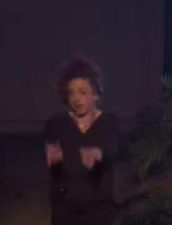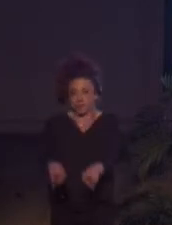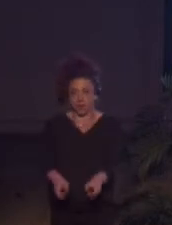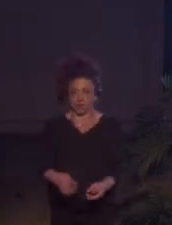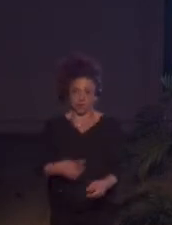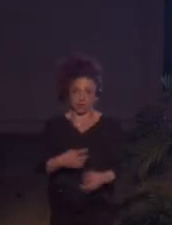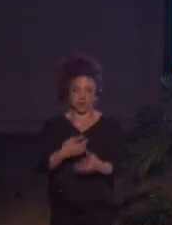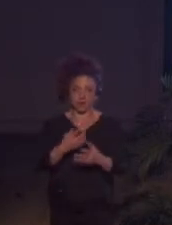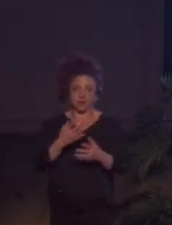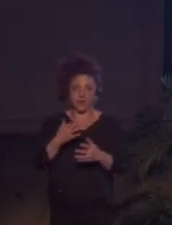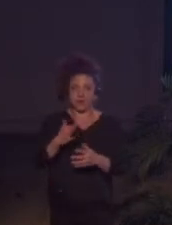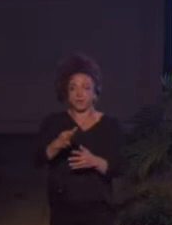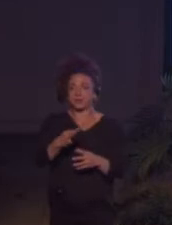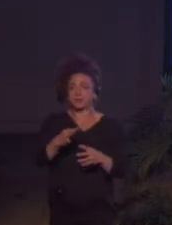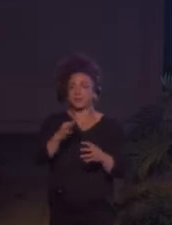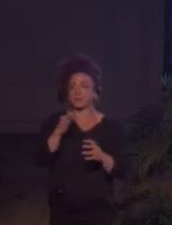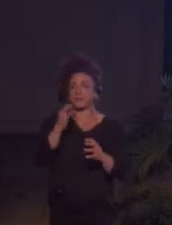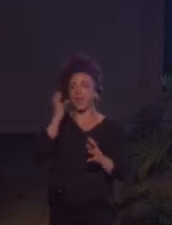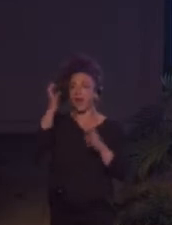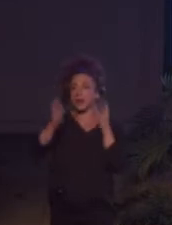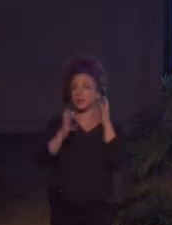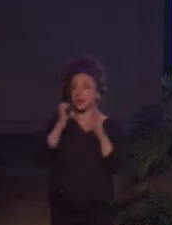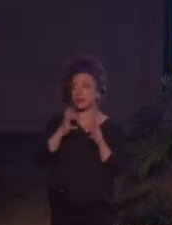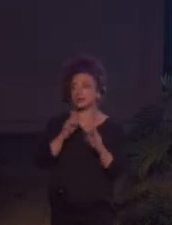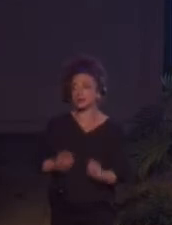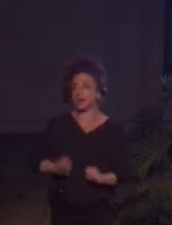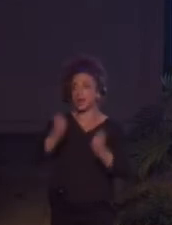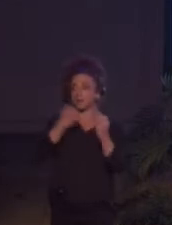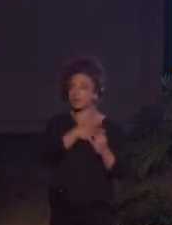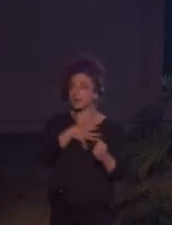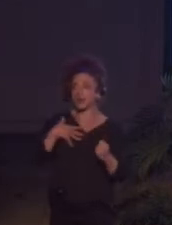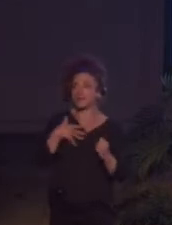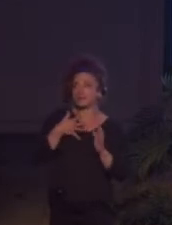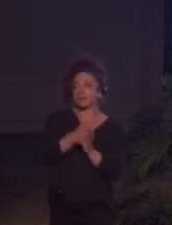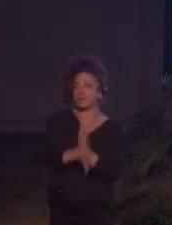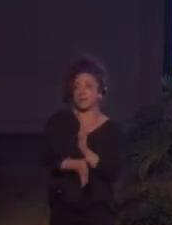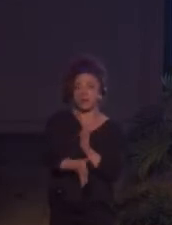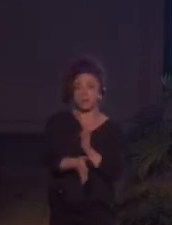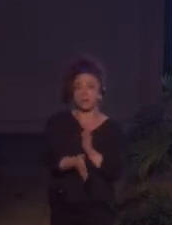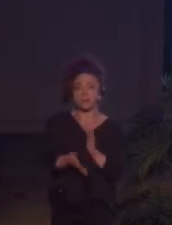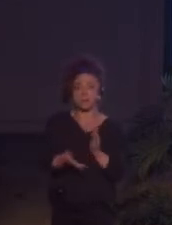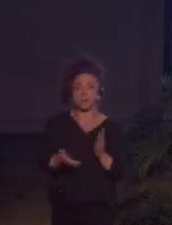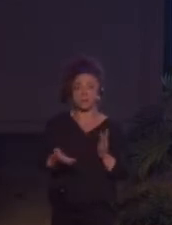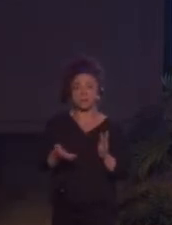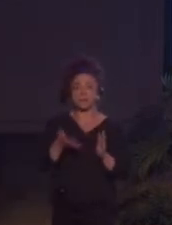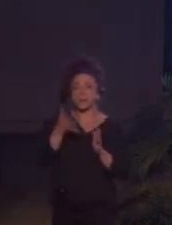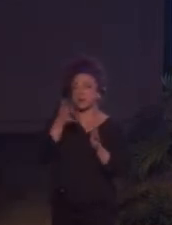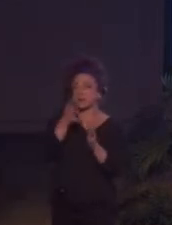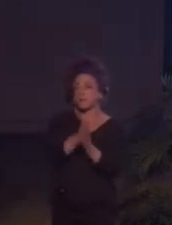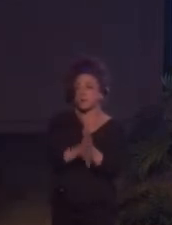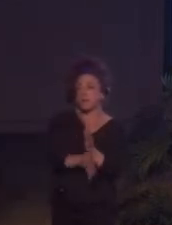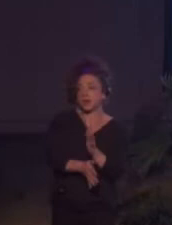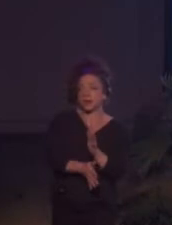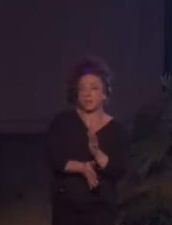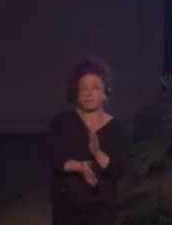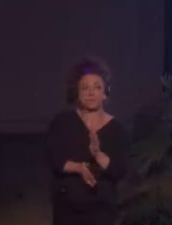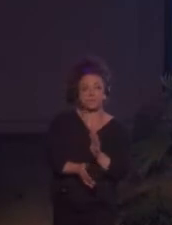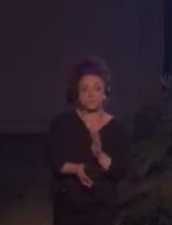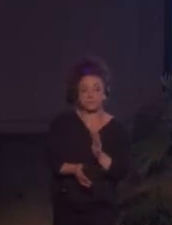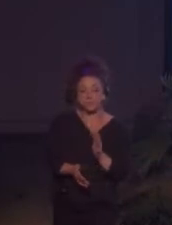ez duela suposatzen aukera vegano gehiago izatea supermerkatuetan. Osa, guk rebindikatzen duguna dela txikitzea, desazkunde